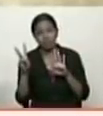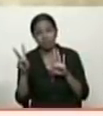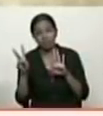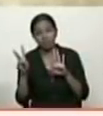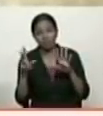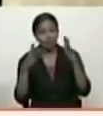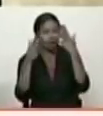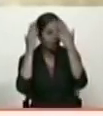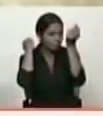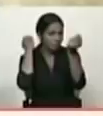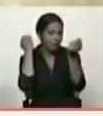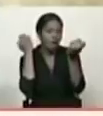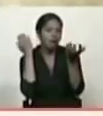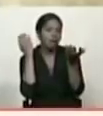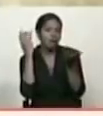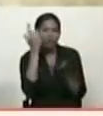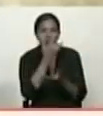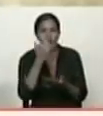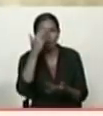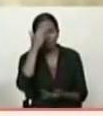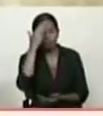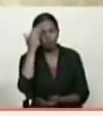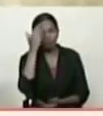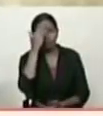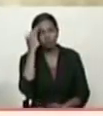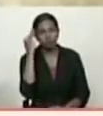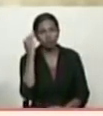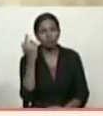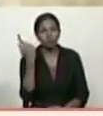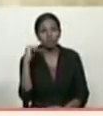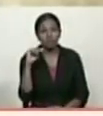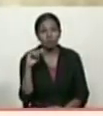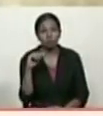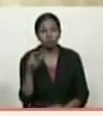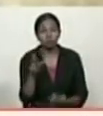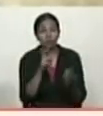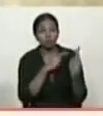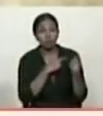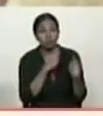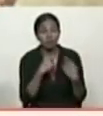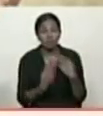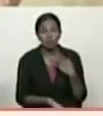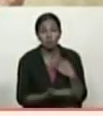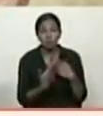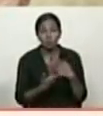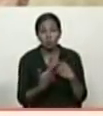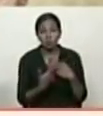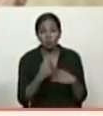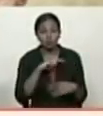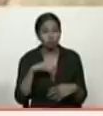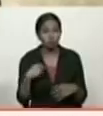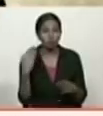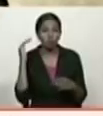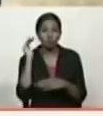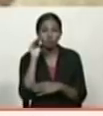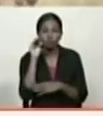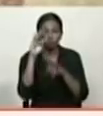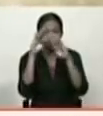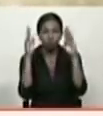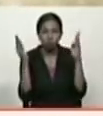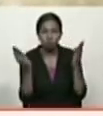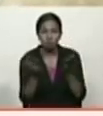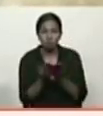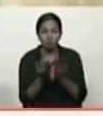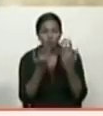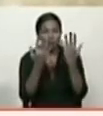en África y tenemos una representación importante para poder, seguramente el futuro del mundo esté en